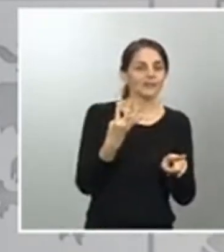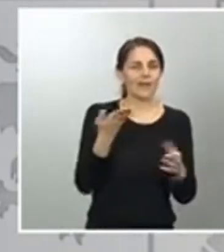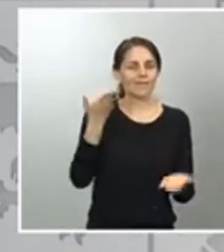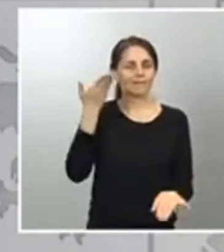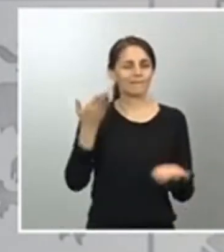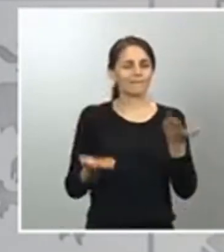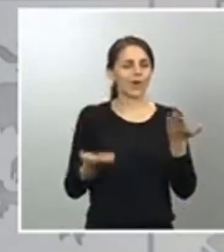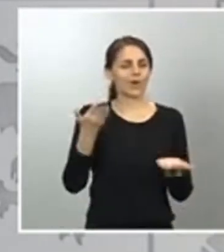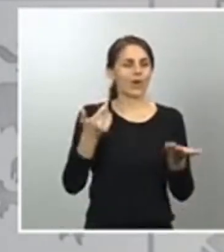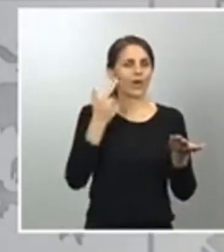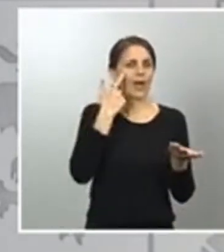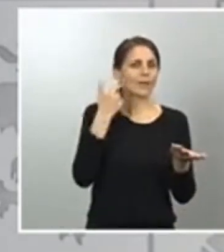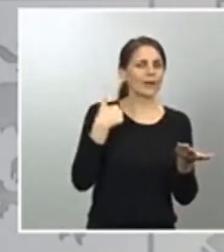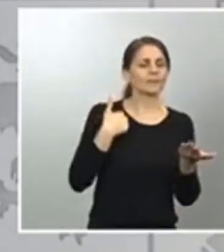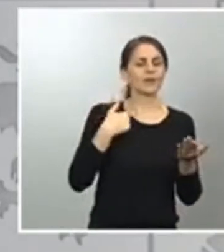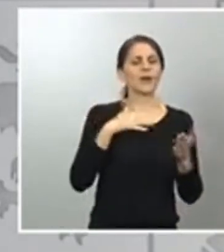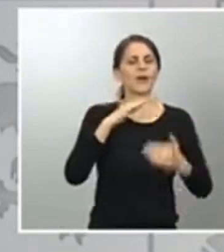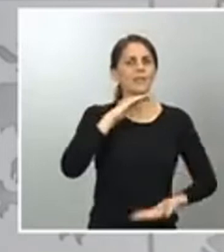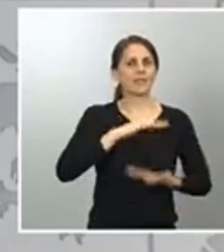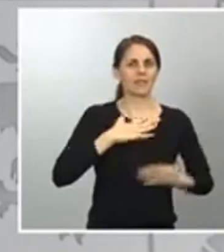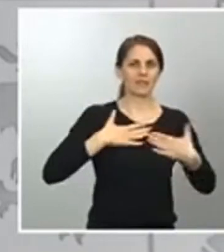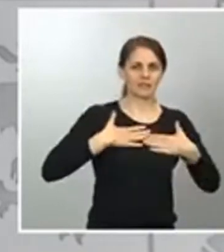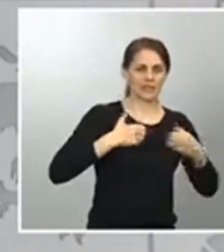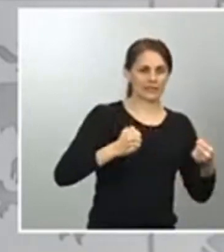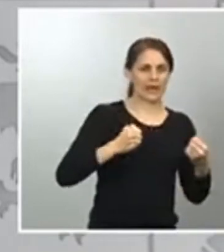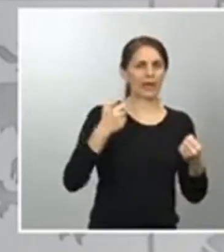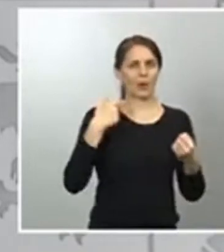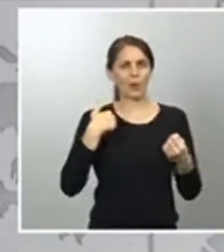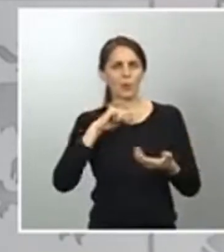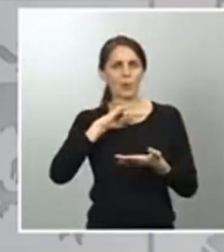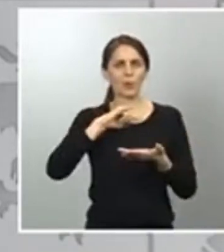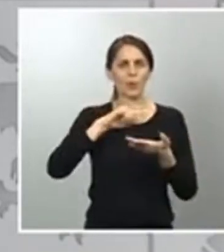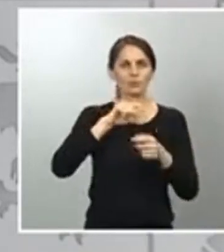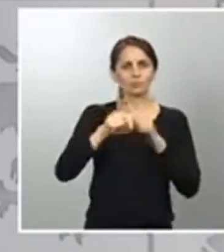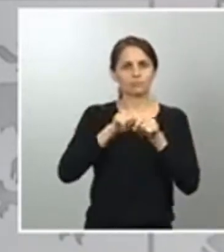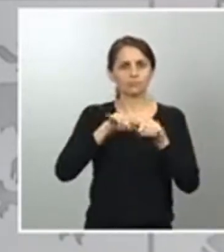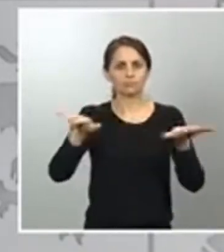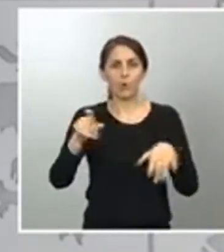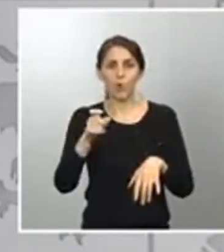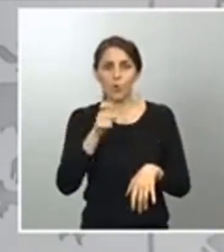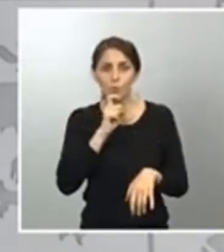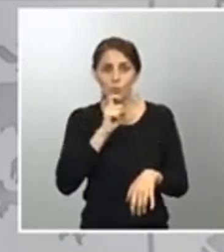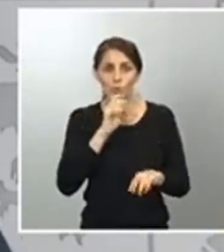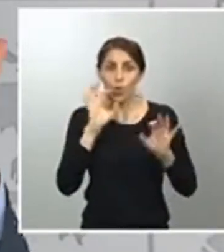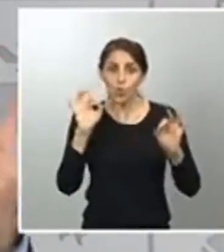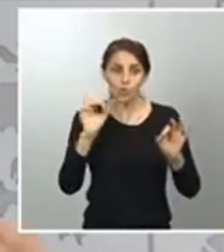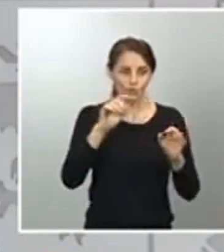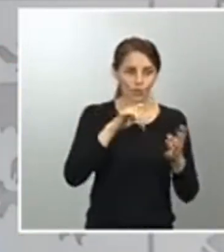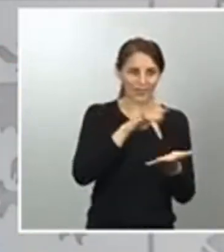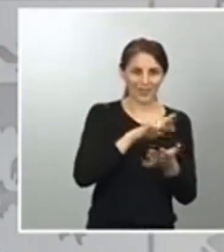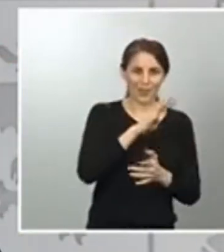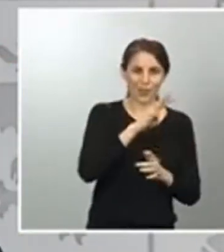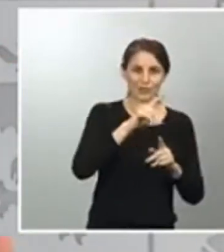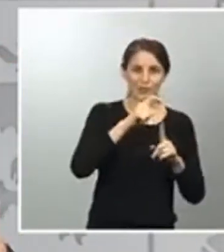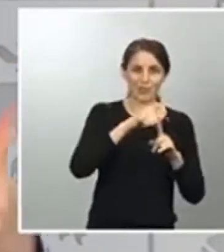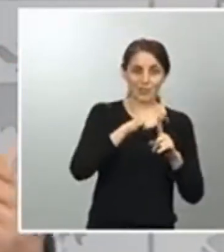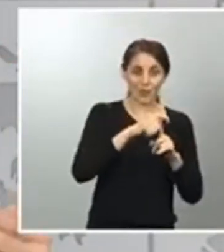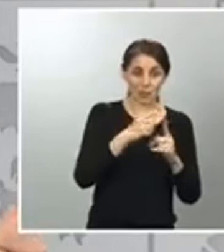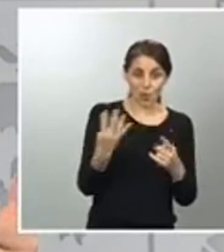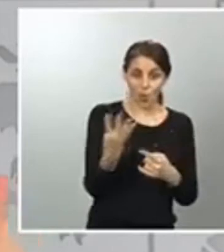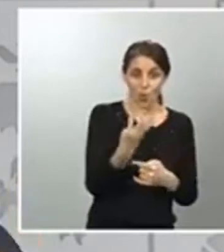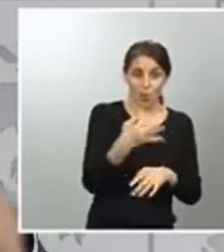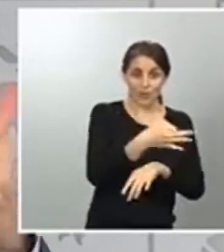sanitarias, podrán pasar directamente en la semana del 4 de mayo a la fase 1. El resto de territorios,